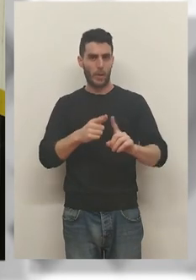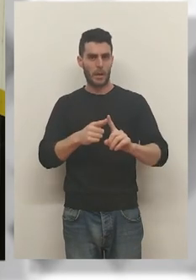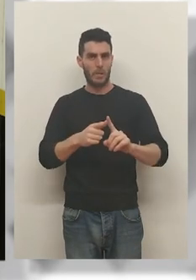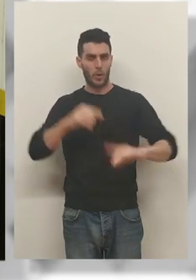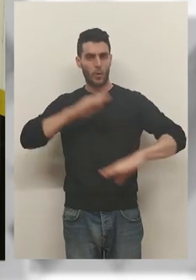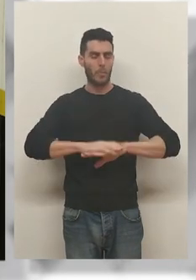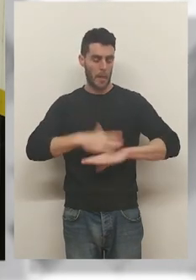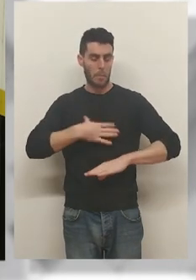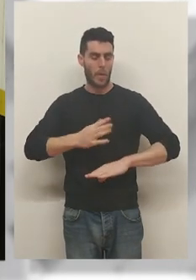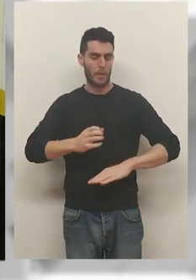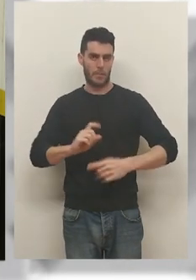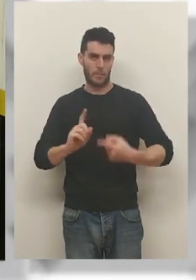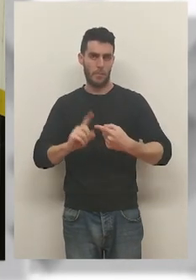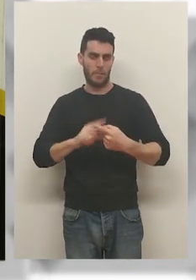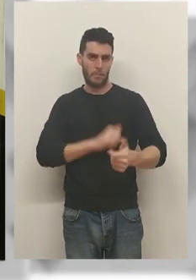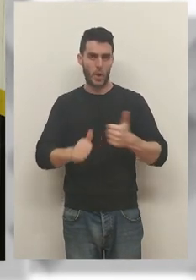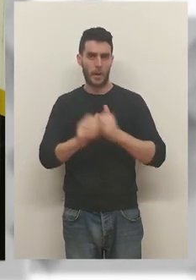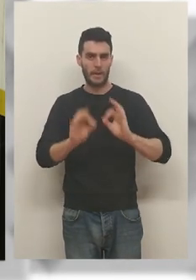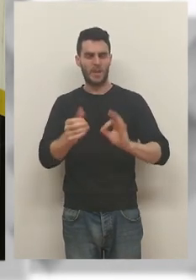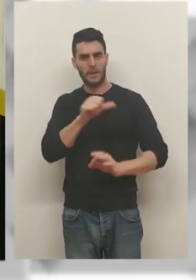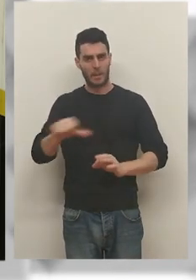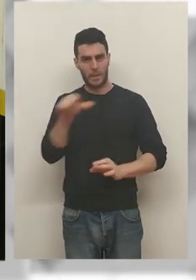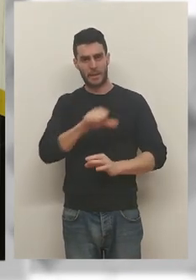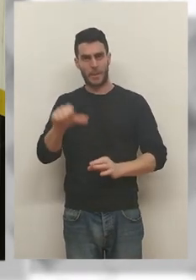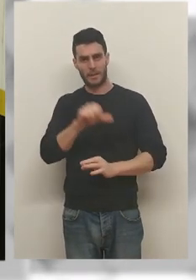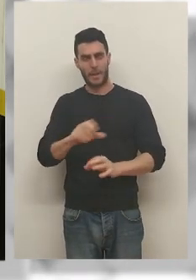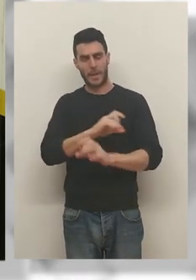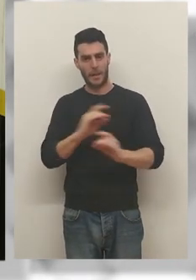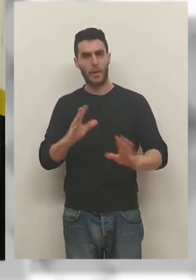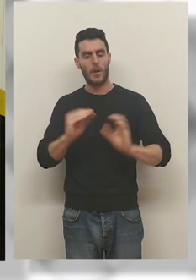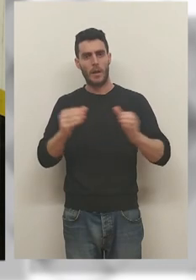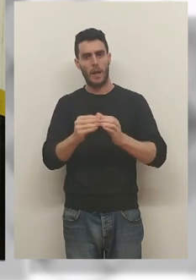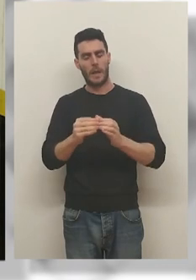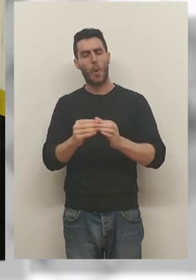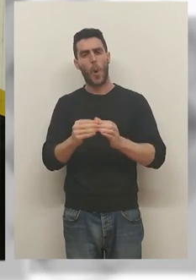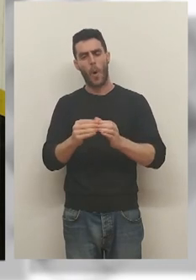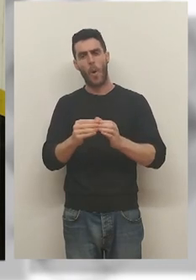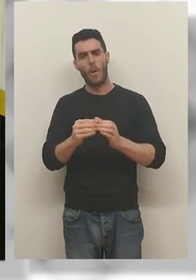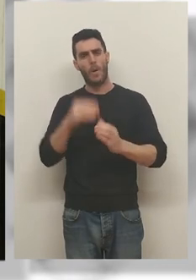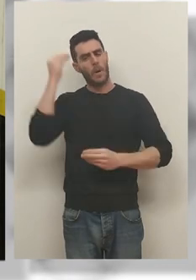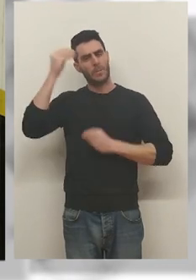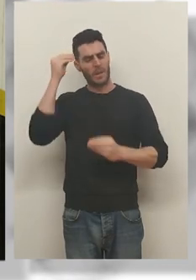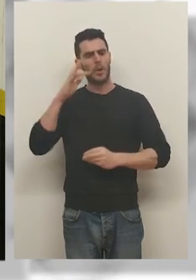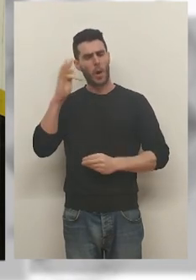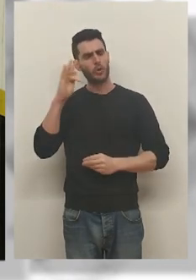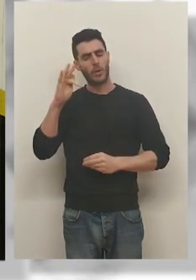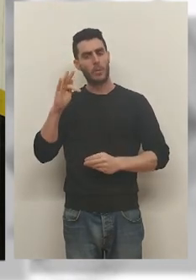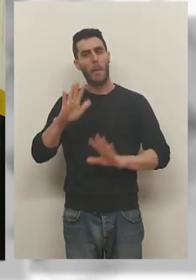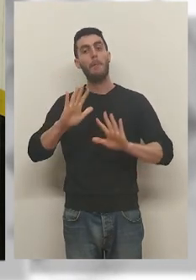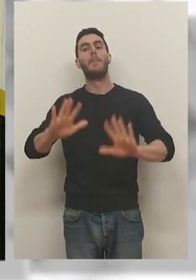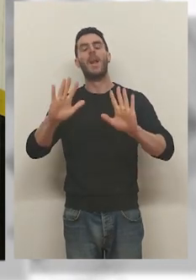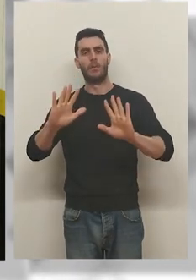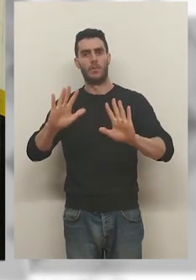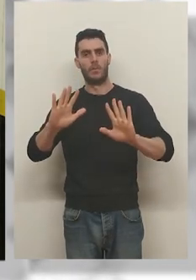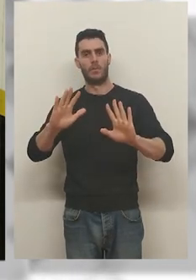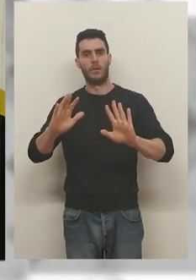cumplir primero los objetivos No que ya llevamos varias semanas donde bueno la trayectoria del equipo invitaba a ser